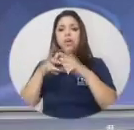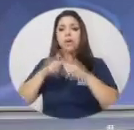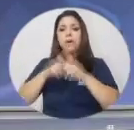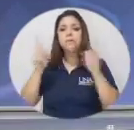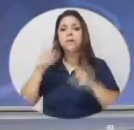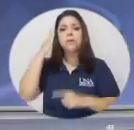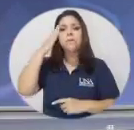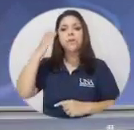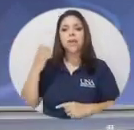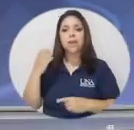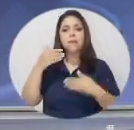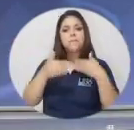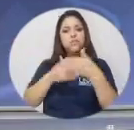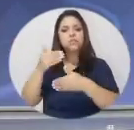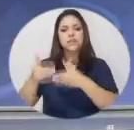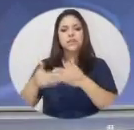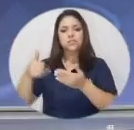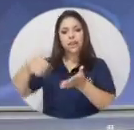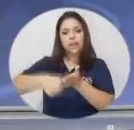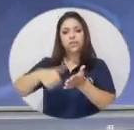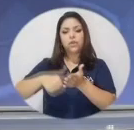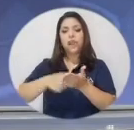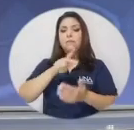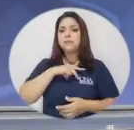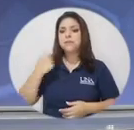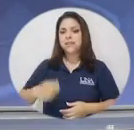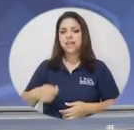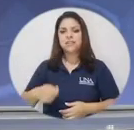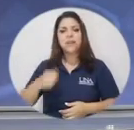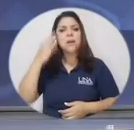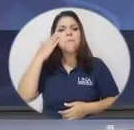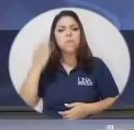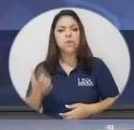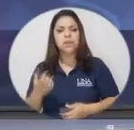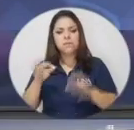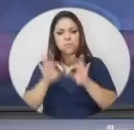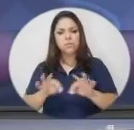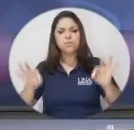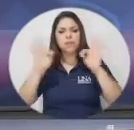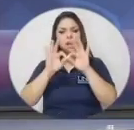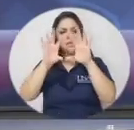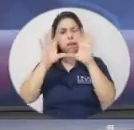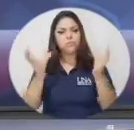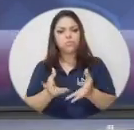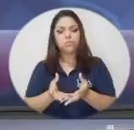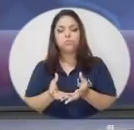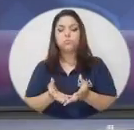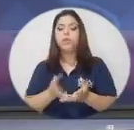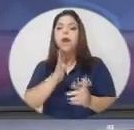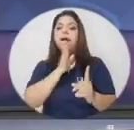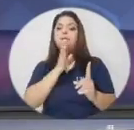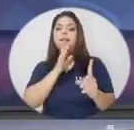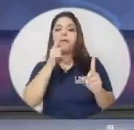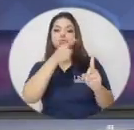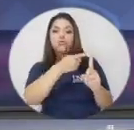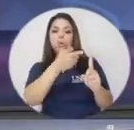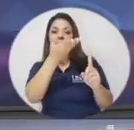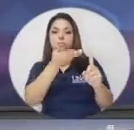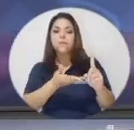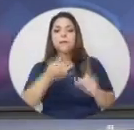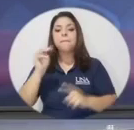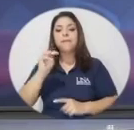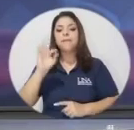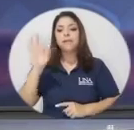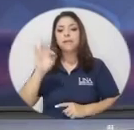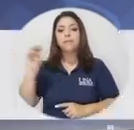proceso electoral a la presidencia de los Estados Unidos es tan importante para el mundo? Al respecto conversamos con María Fernanda Morales, quien es académica de la Escuela de